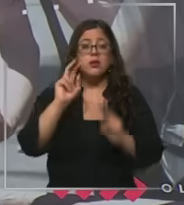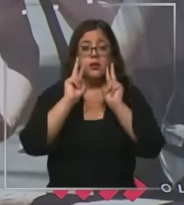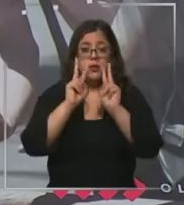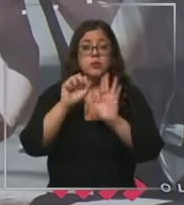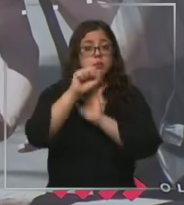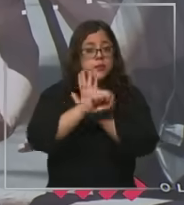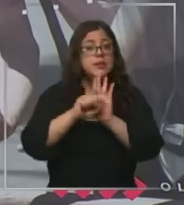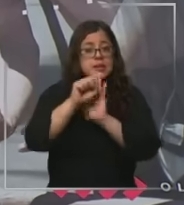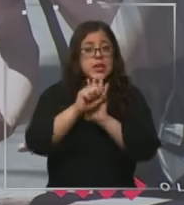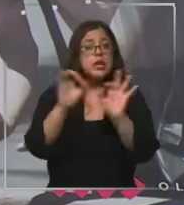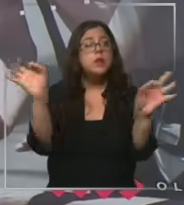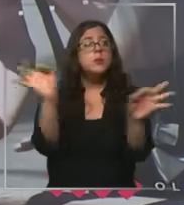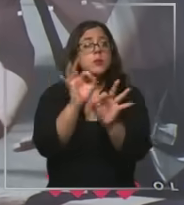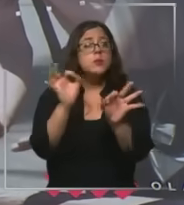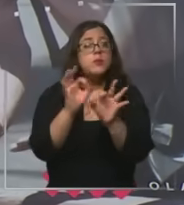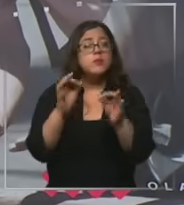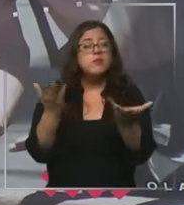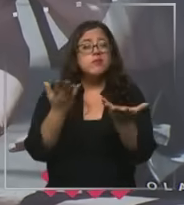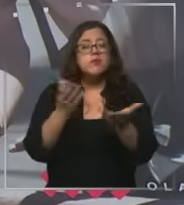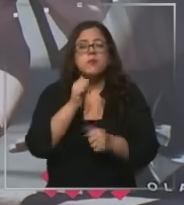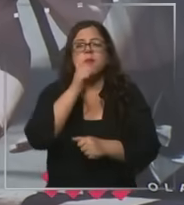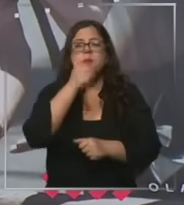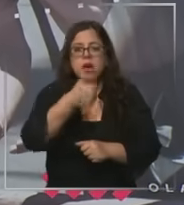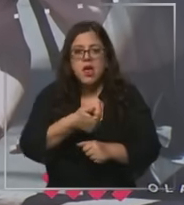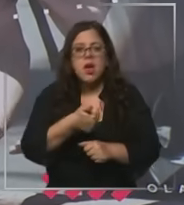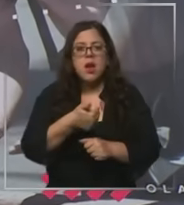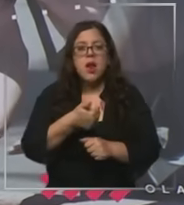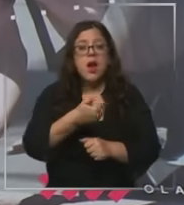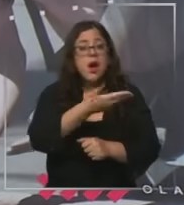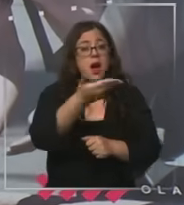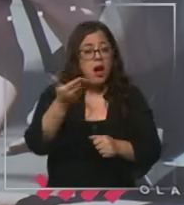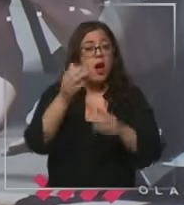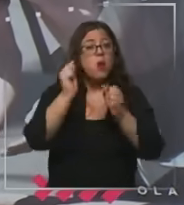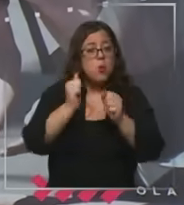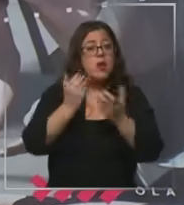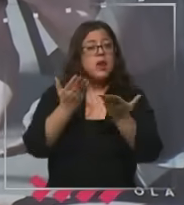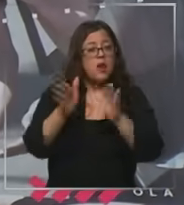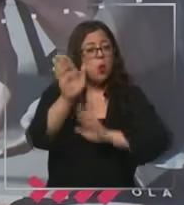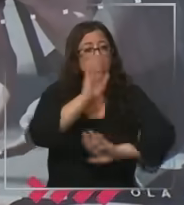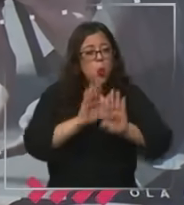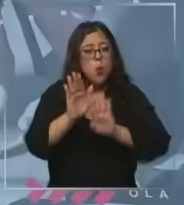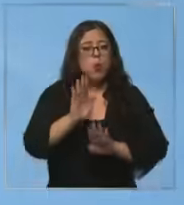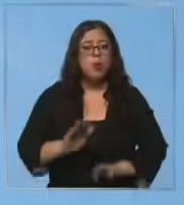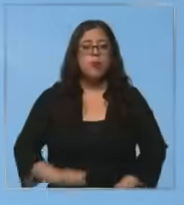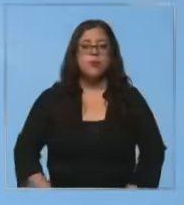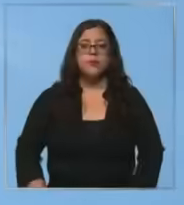nota les contamos cómo será la jornada de mañana para que podamos prepararnos.